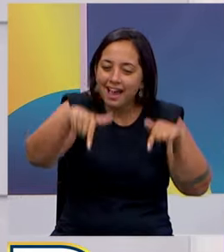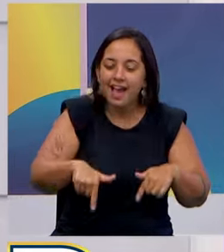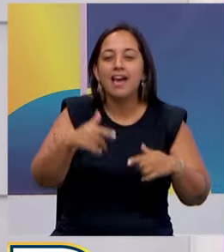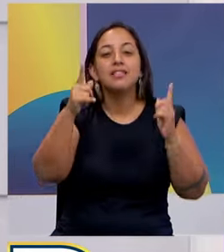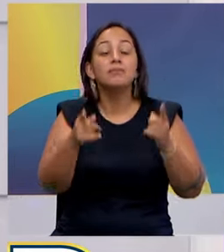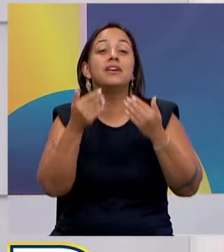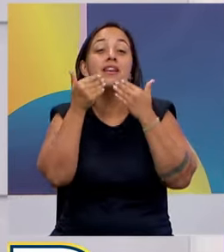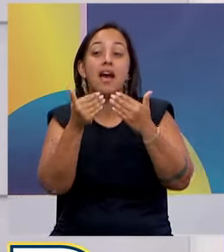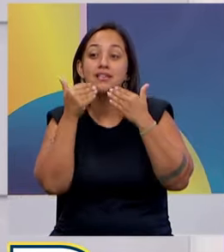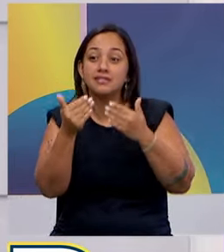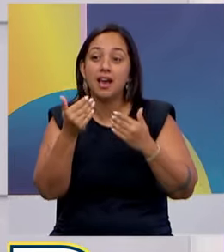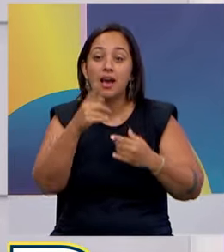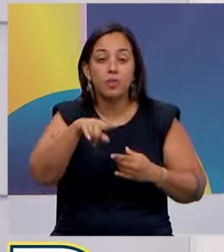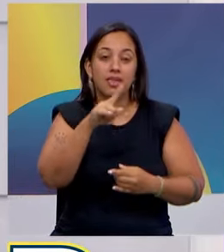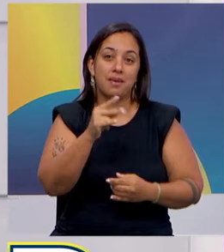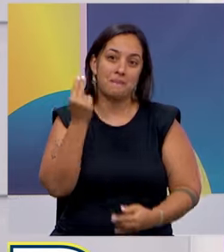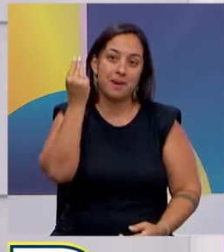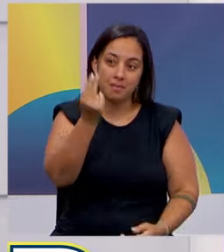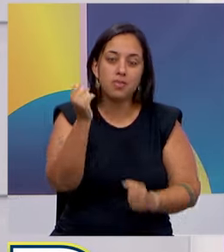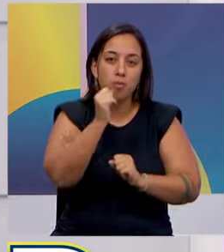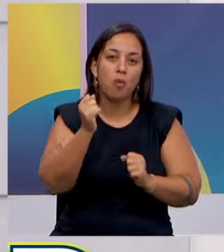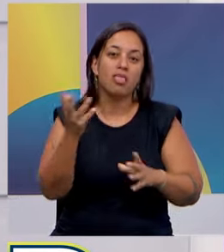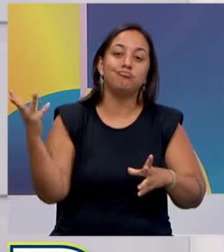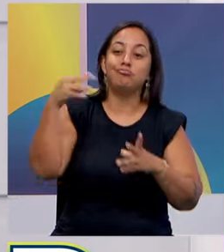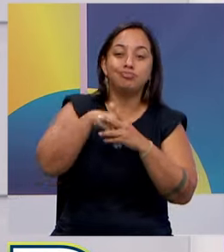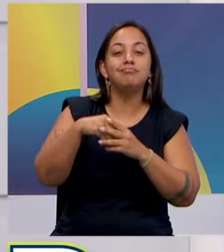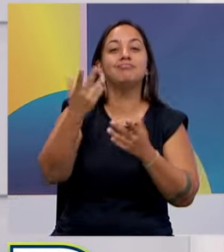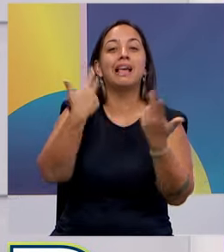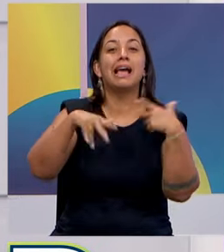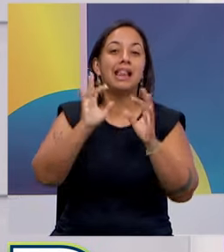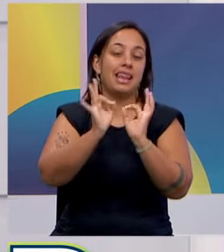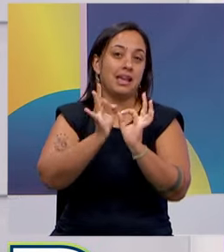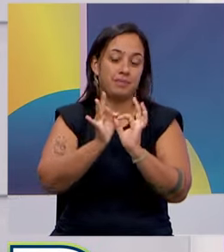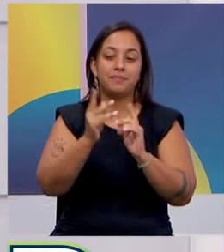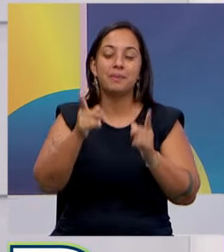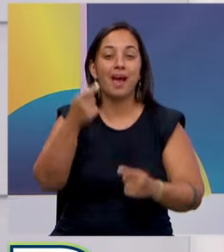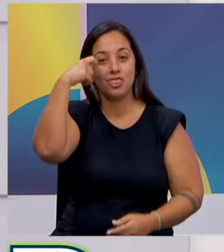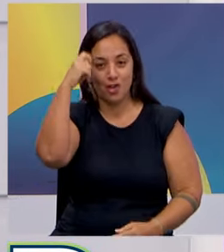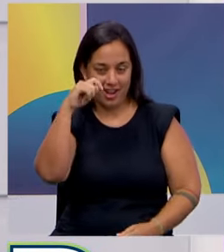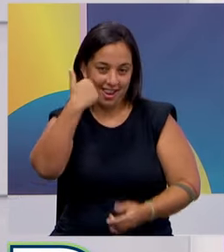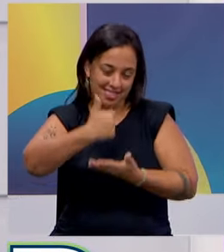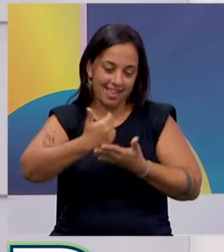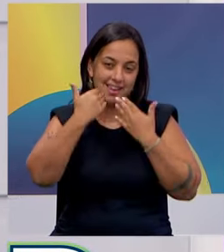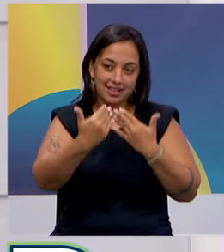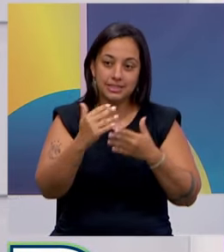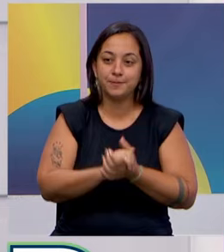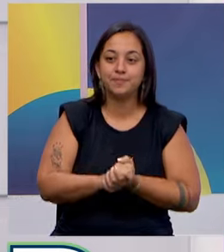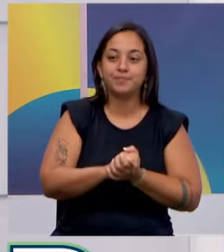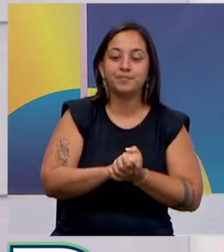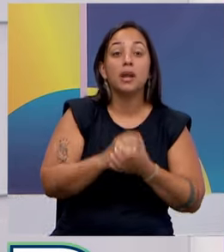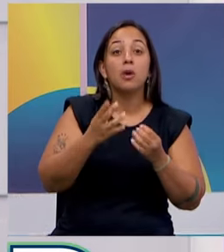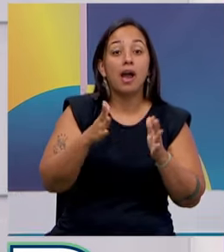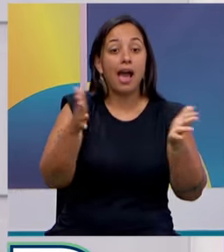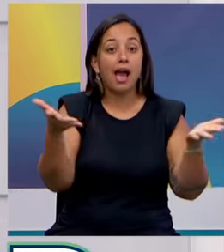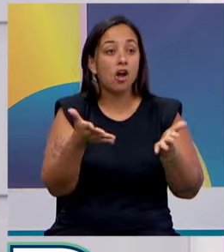que permitan que se pueda también hacer lengua de señas. Ahí estamos. Y agradeciendo la presencia de Antonella. Qué lindo. Porque, bueno, el libro que